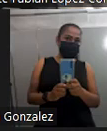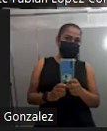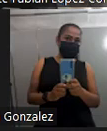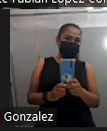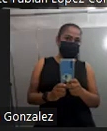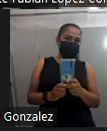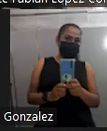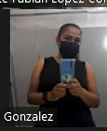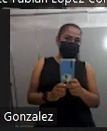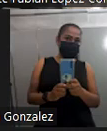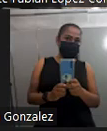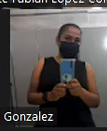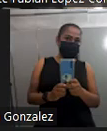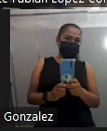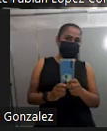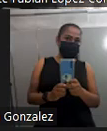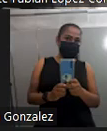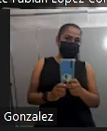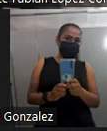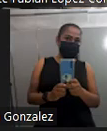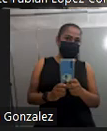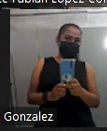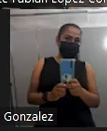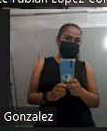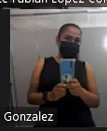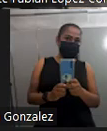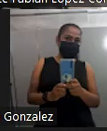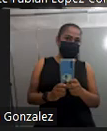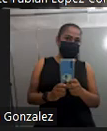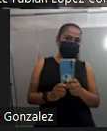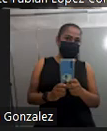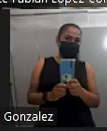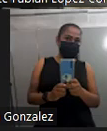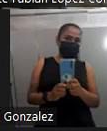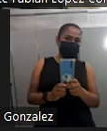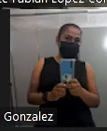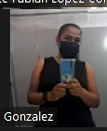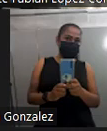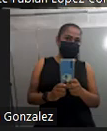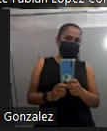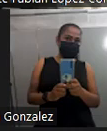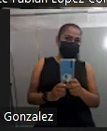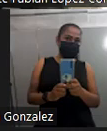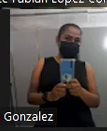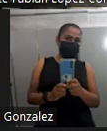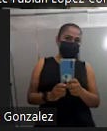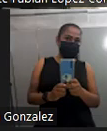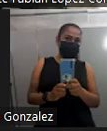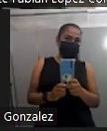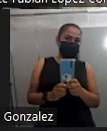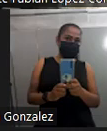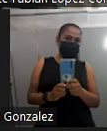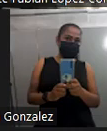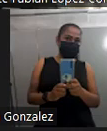van a servir para hacer más fértiles los suelos que están a sus alrededores si ustedes han viajado cerca